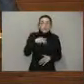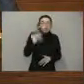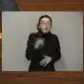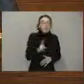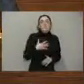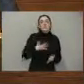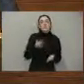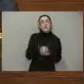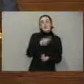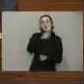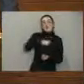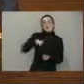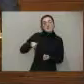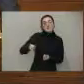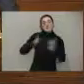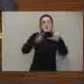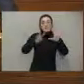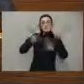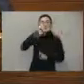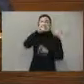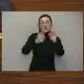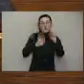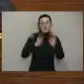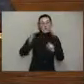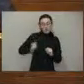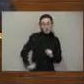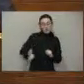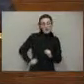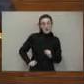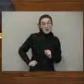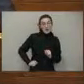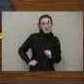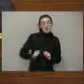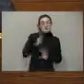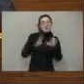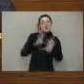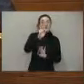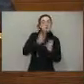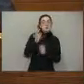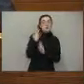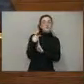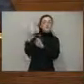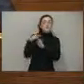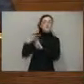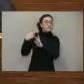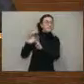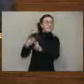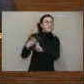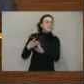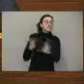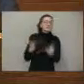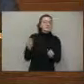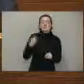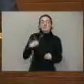podrán abonar mensualmente a cuenta el 75% de sus ingresos o rentas totales que percibiesen por cualquier concepto. Es